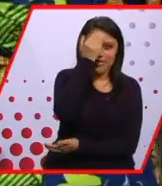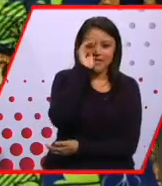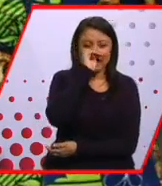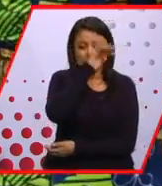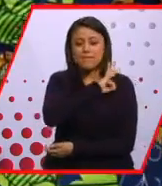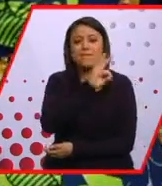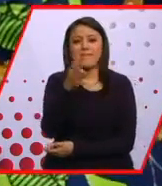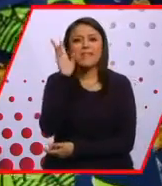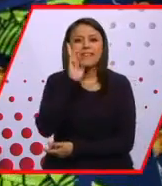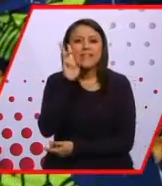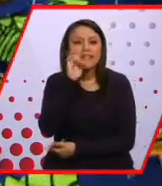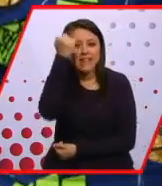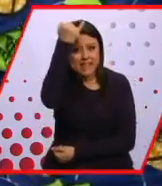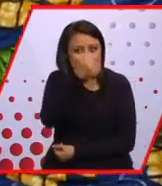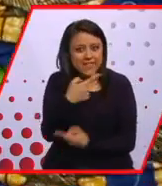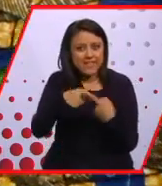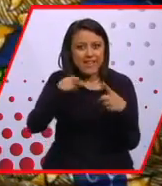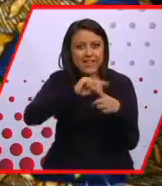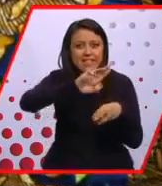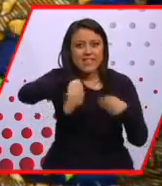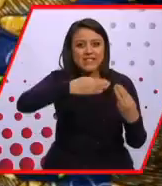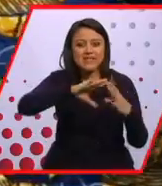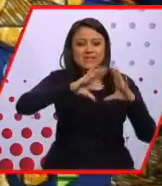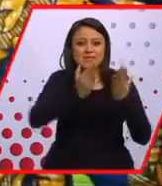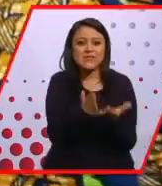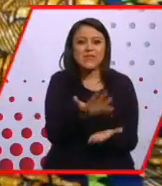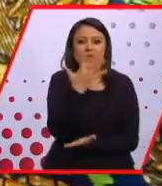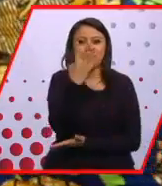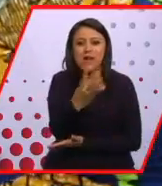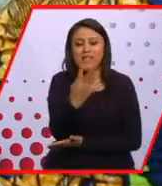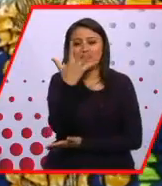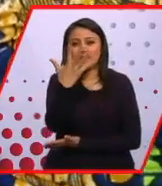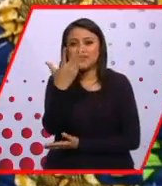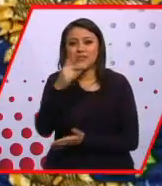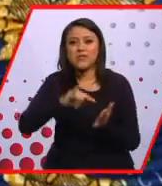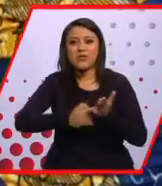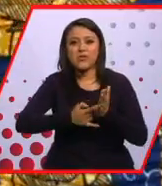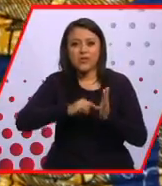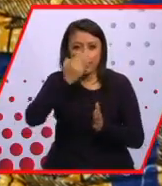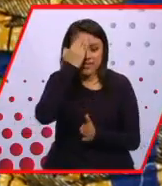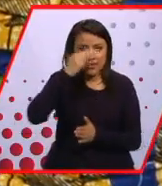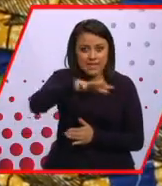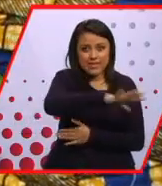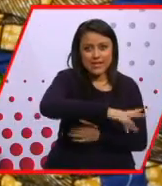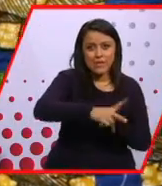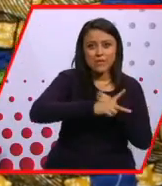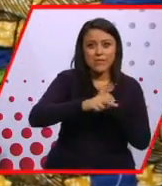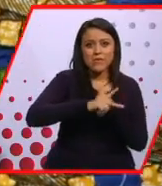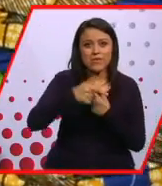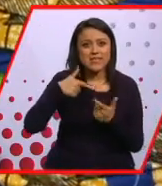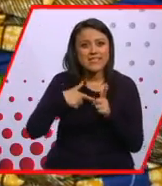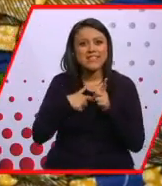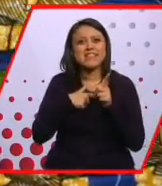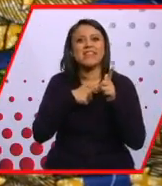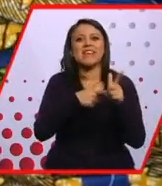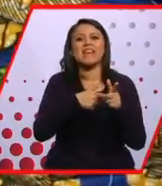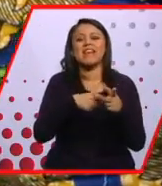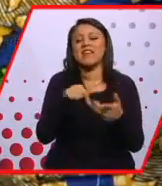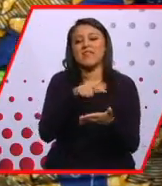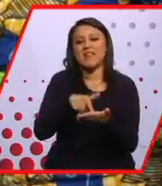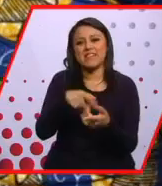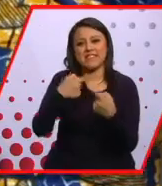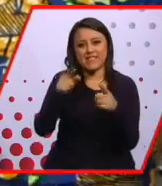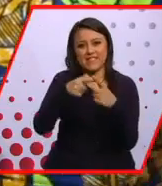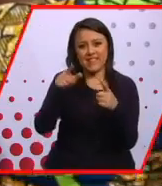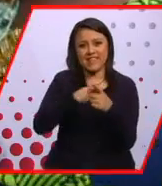me estoy colando por todo el mundo, como en 4 o 5 horas ya visité la mitad de todos los países, ¿no? Yo voy a seguir reportando desde cualquier punto de la